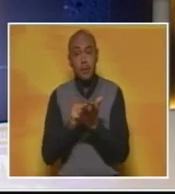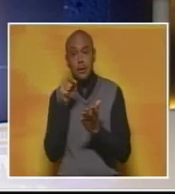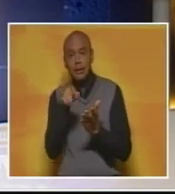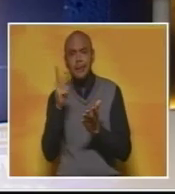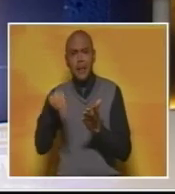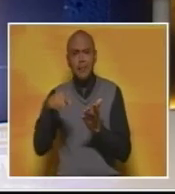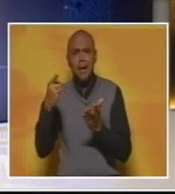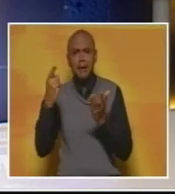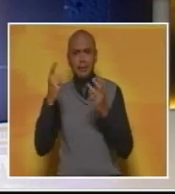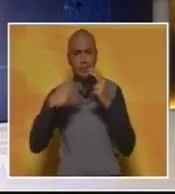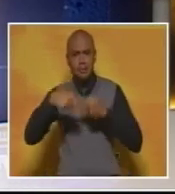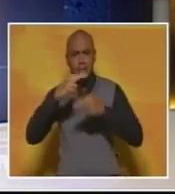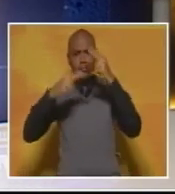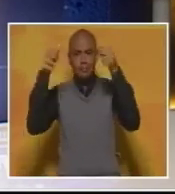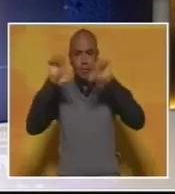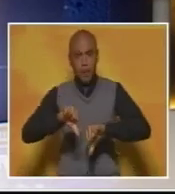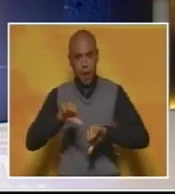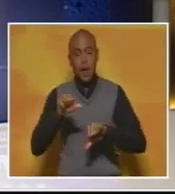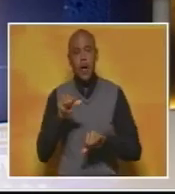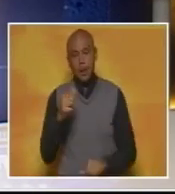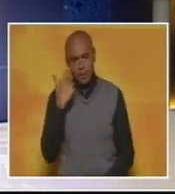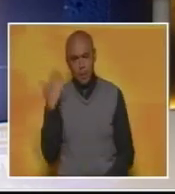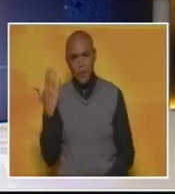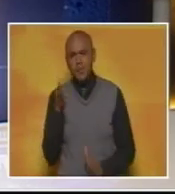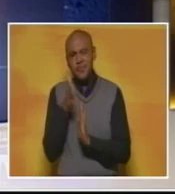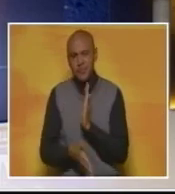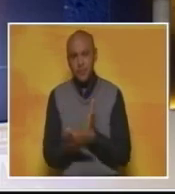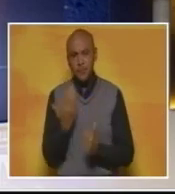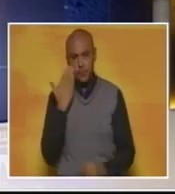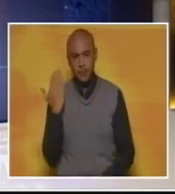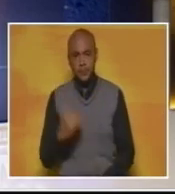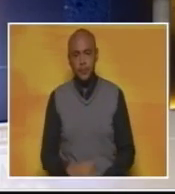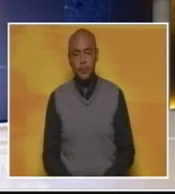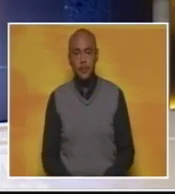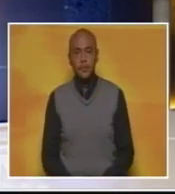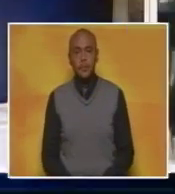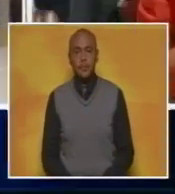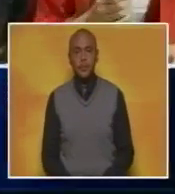las instalaciones. Nelcy Oviedo presenta la información. Buenas tardes, Nelcy.